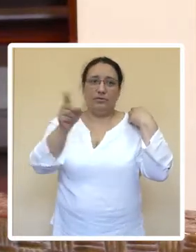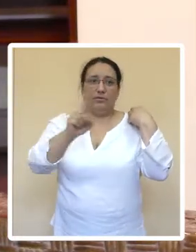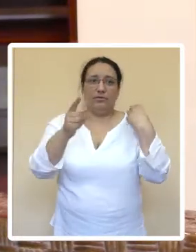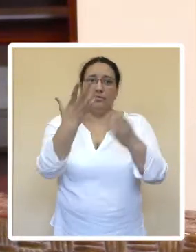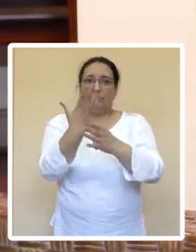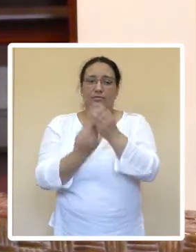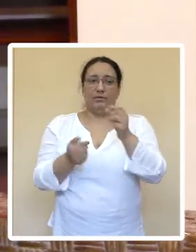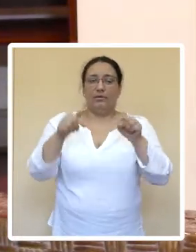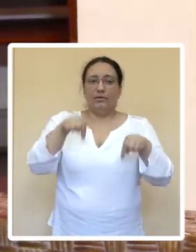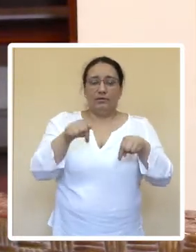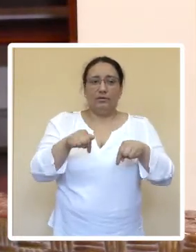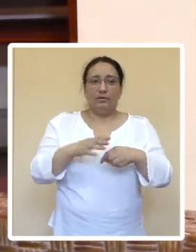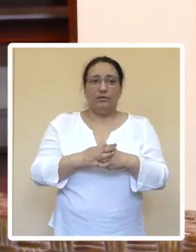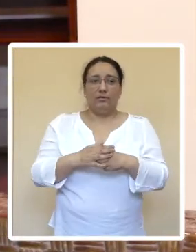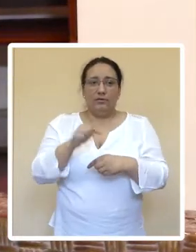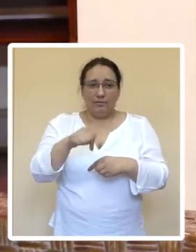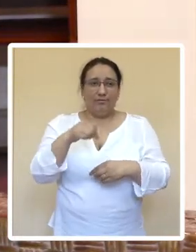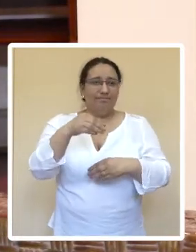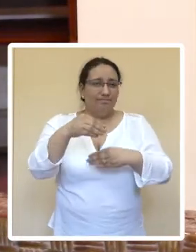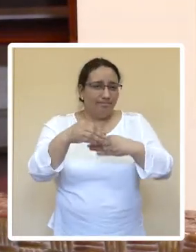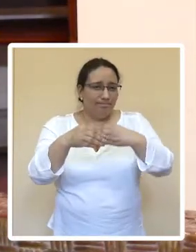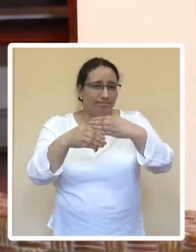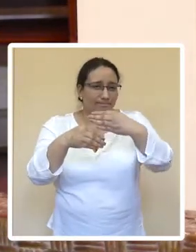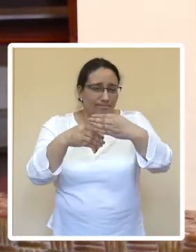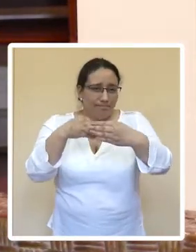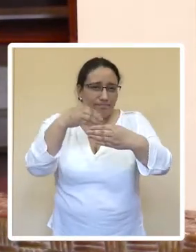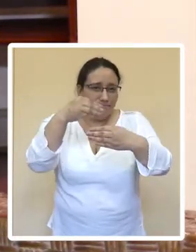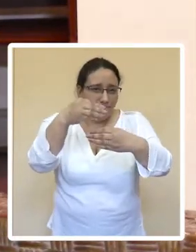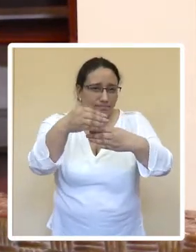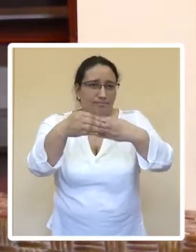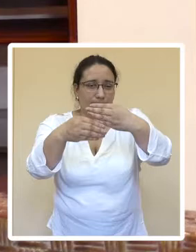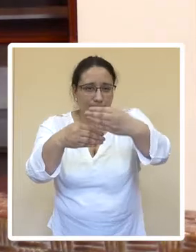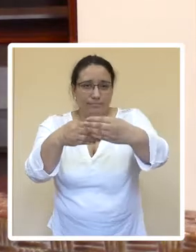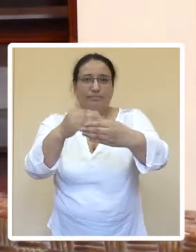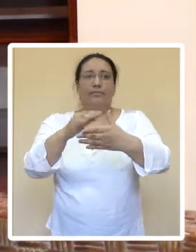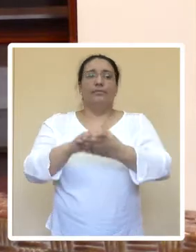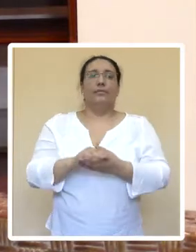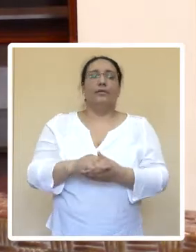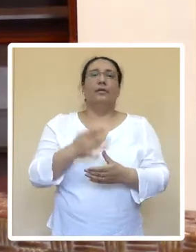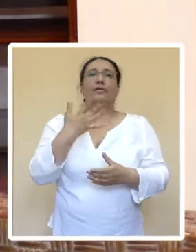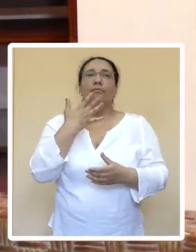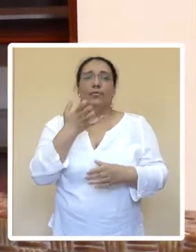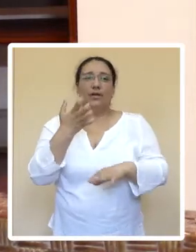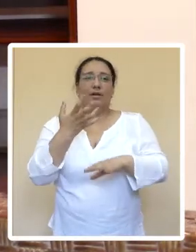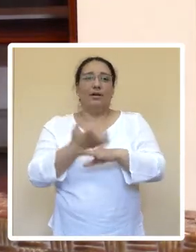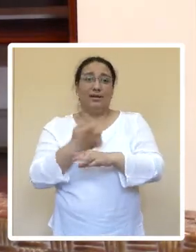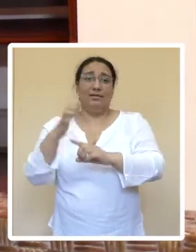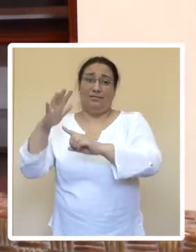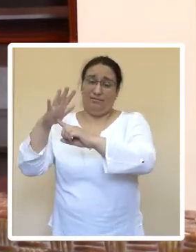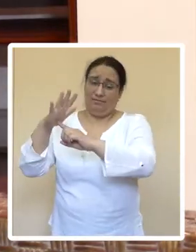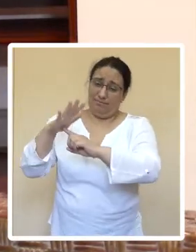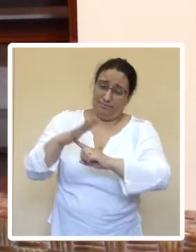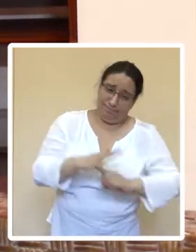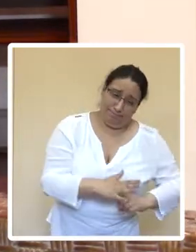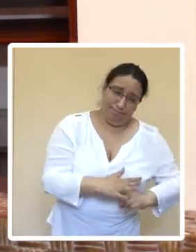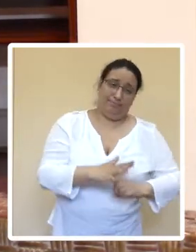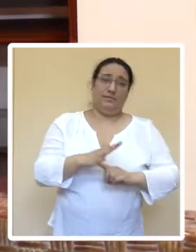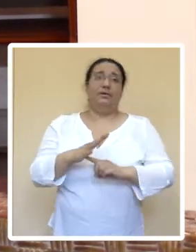que es un largo proceso, porque hay mucha